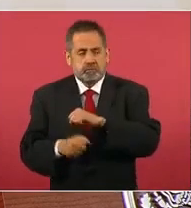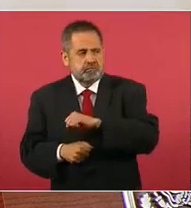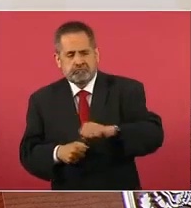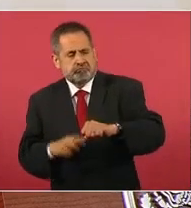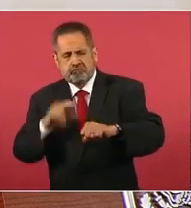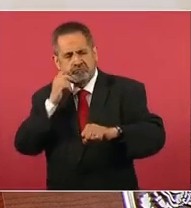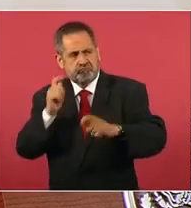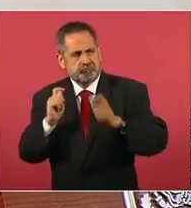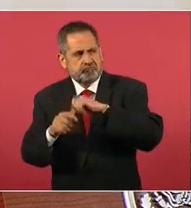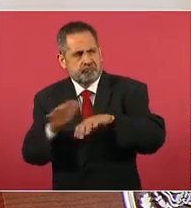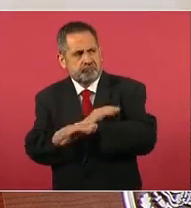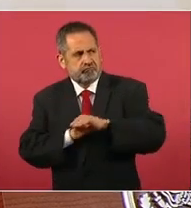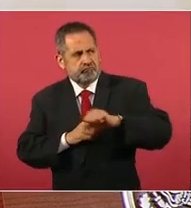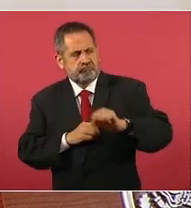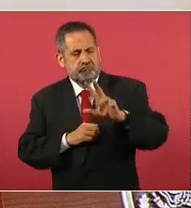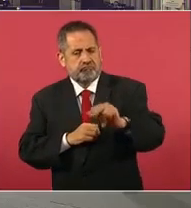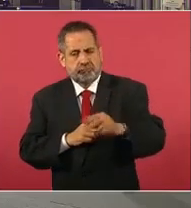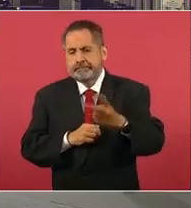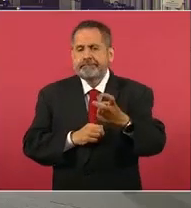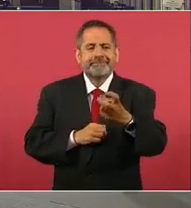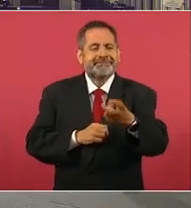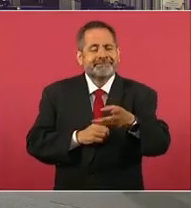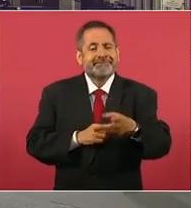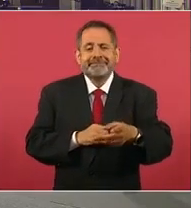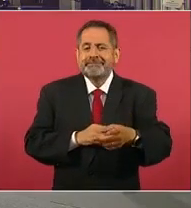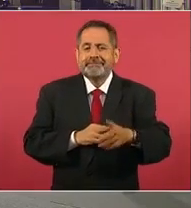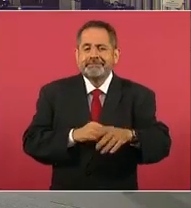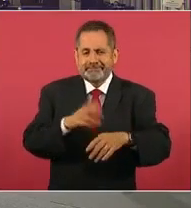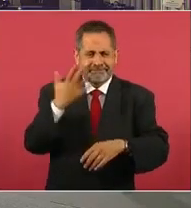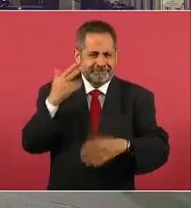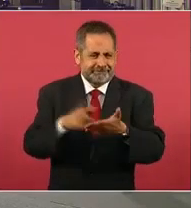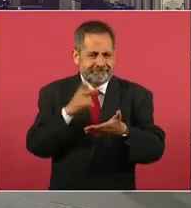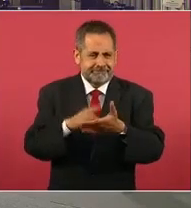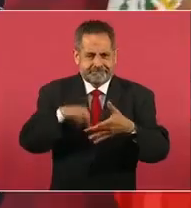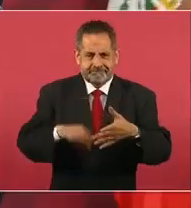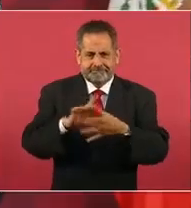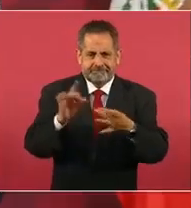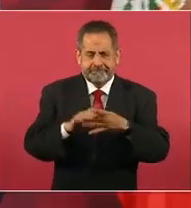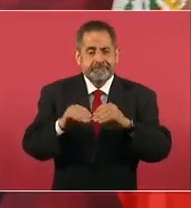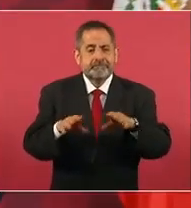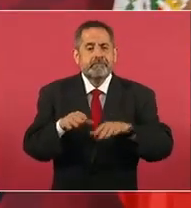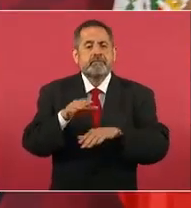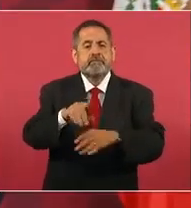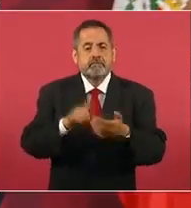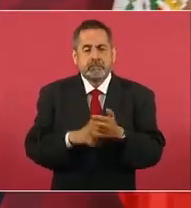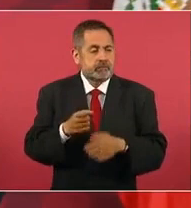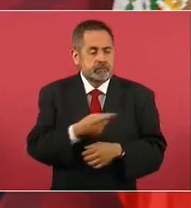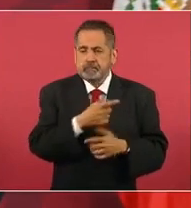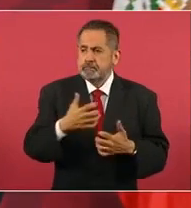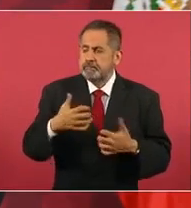resistencias. Bien. De ahí viene lo hemos comentado aquí, lo de los